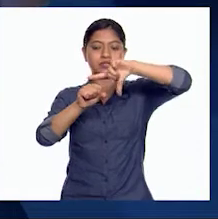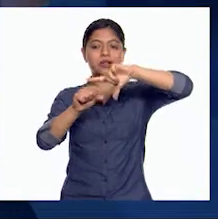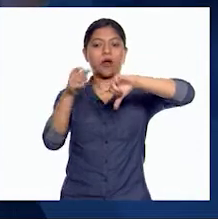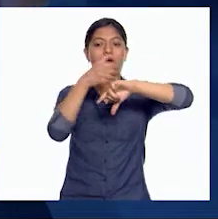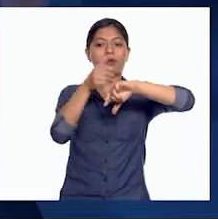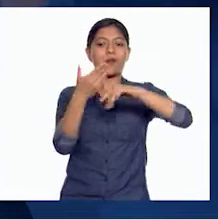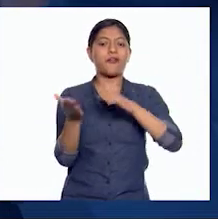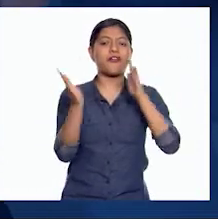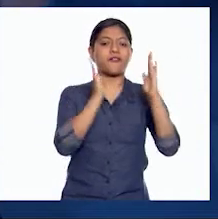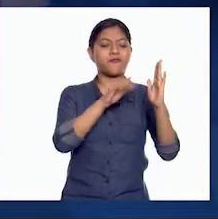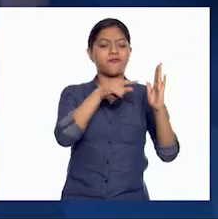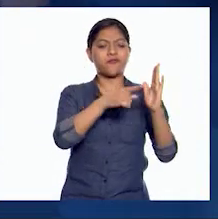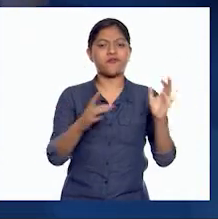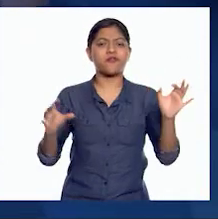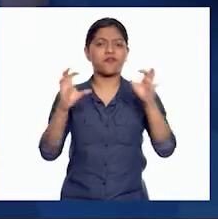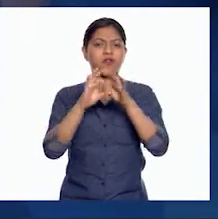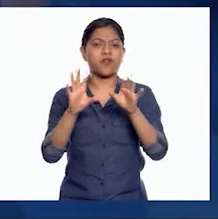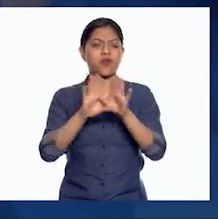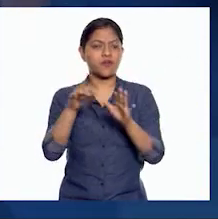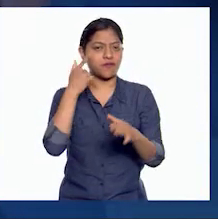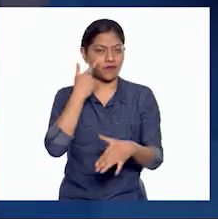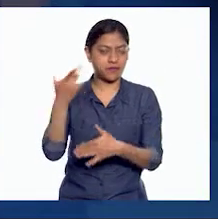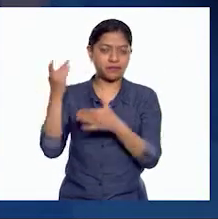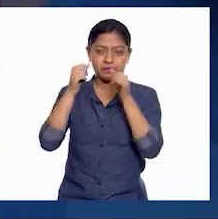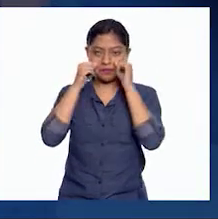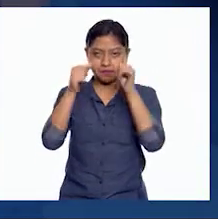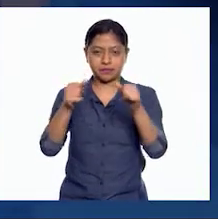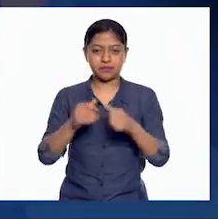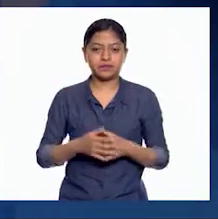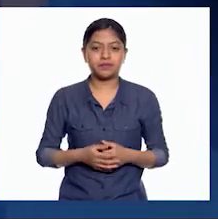el 60. Observen detalladamente.